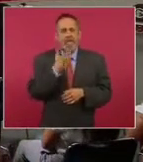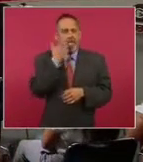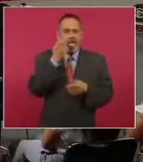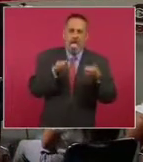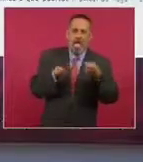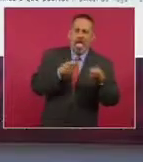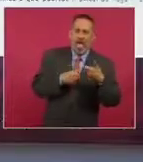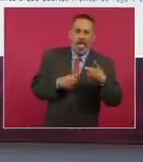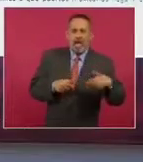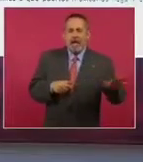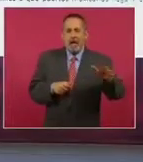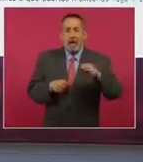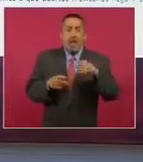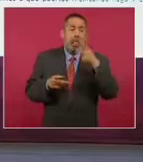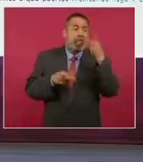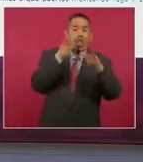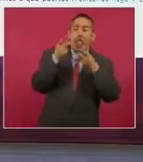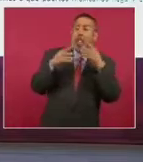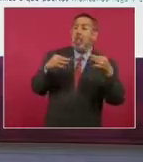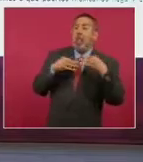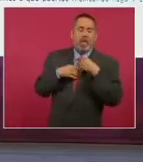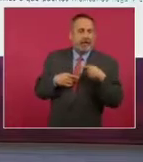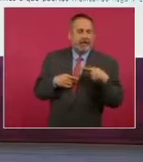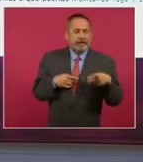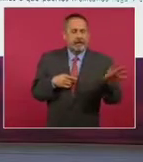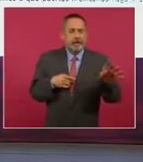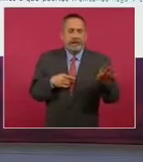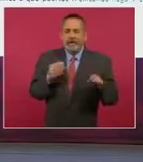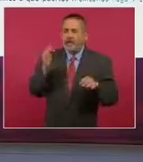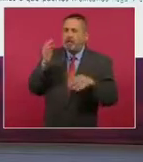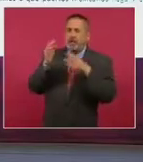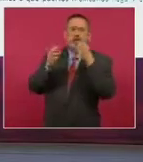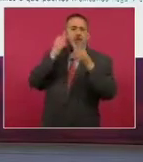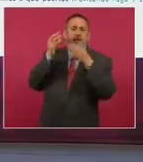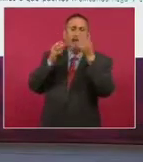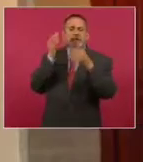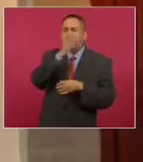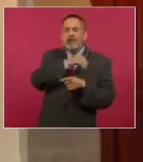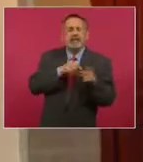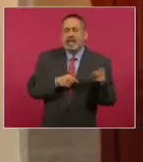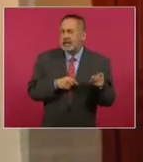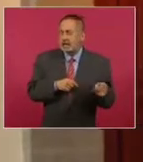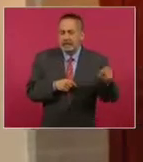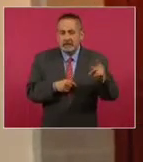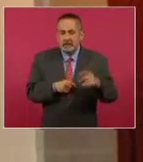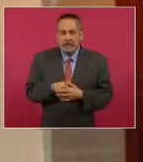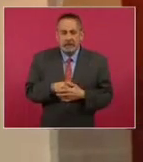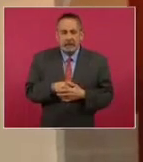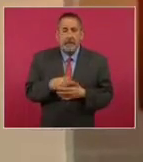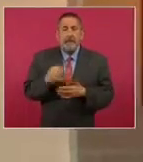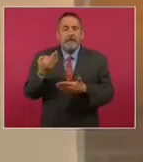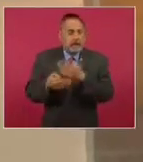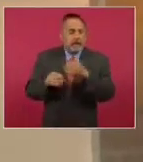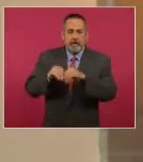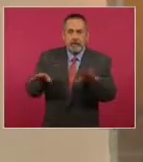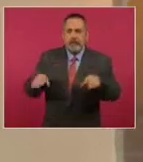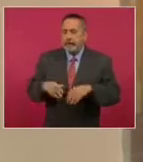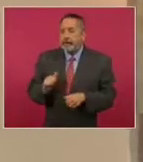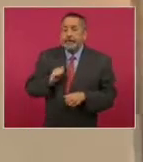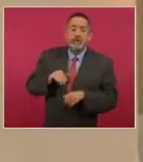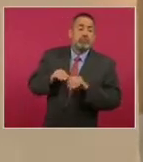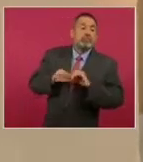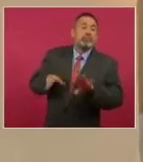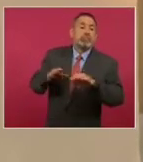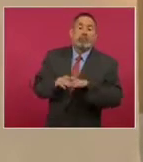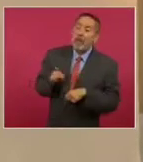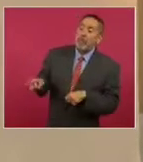manipuladora, propagandística y demagógica que se aprovecha de la falta de información sobre